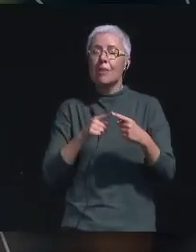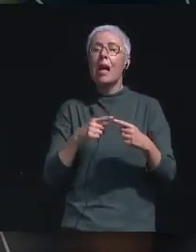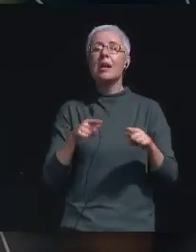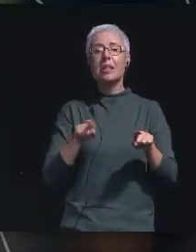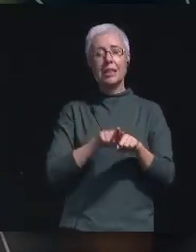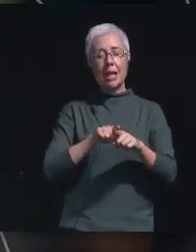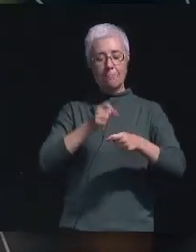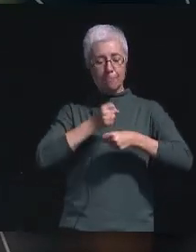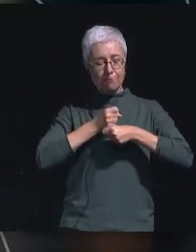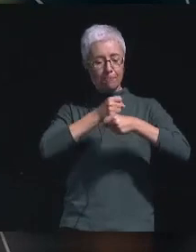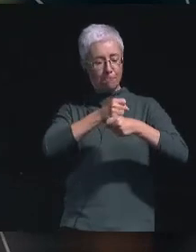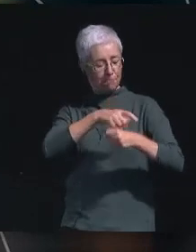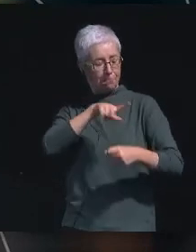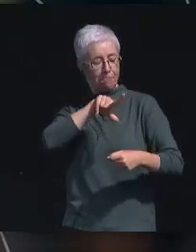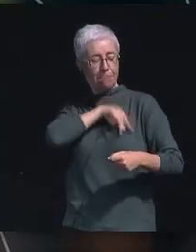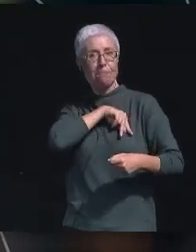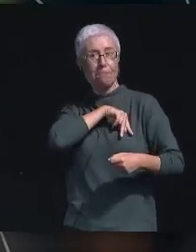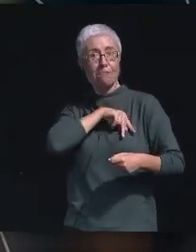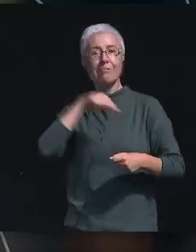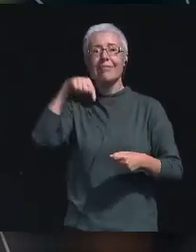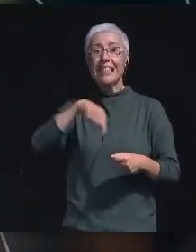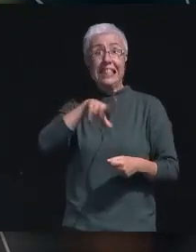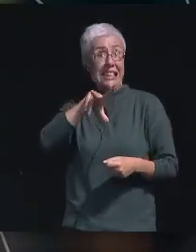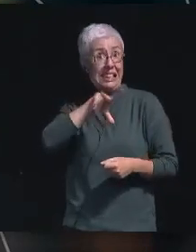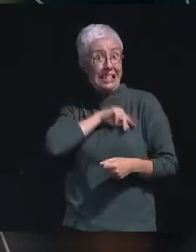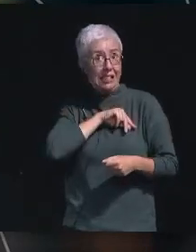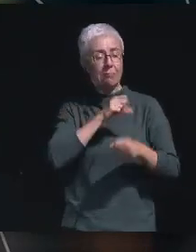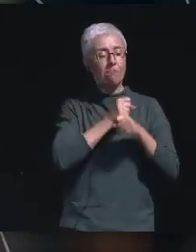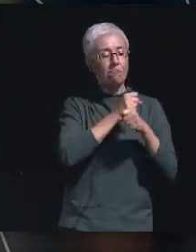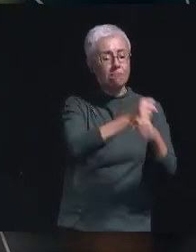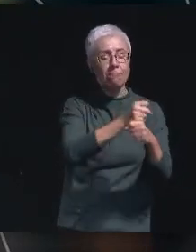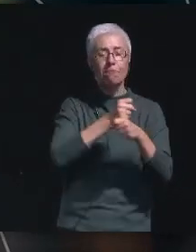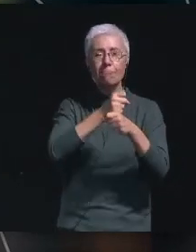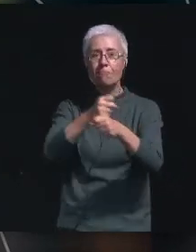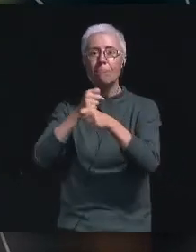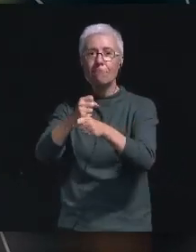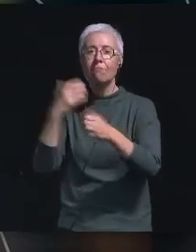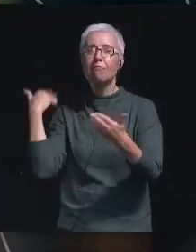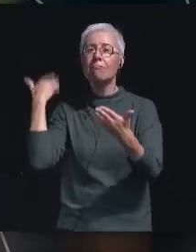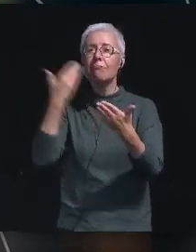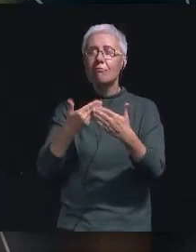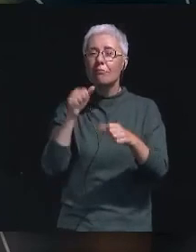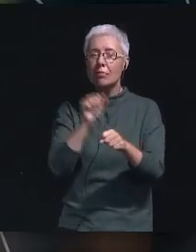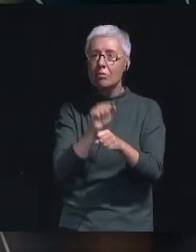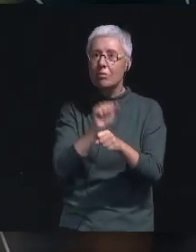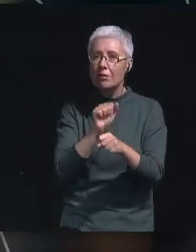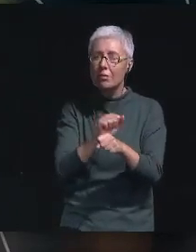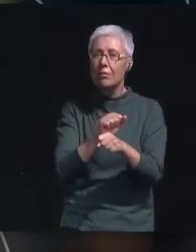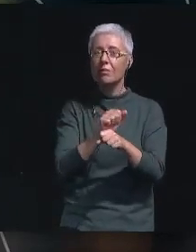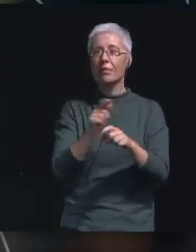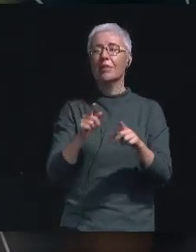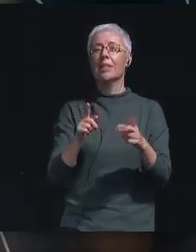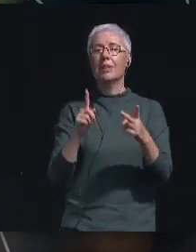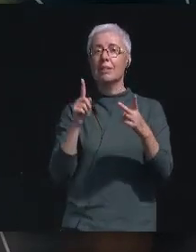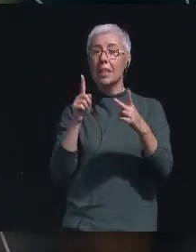Vamos a tener la segunda edición de nuestros Impact Awards, donde vamos a reconocer la trayectoria profesional del Impact